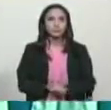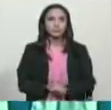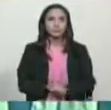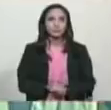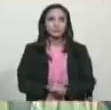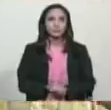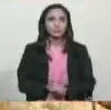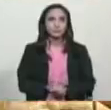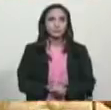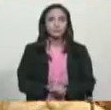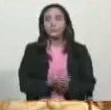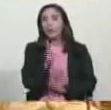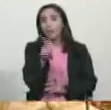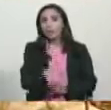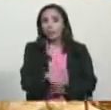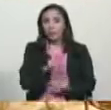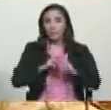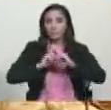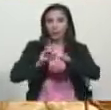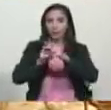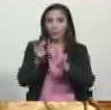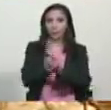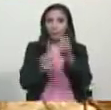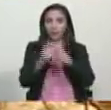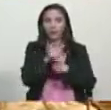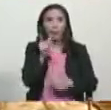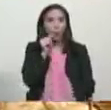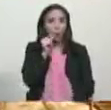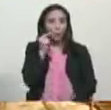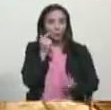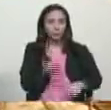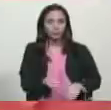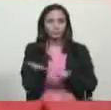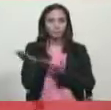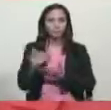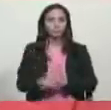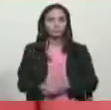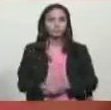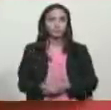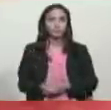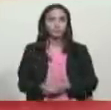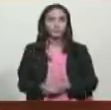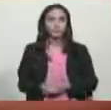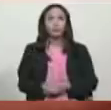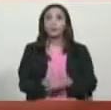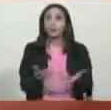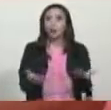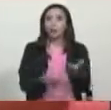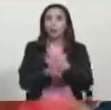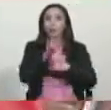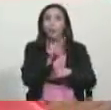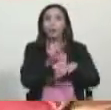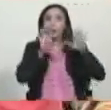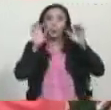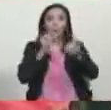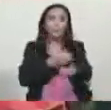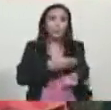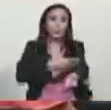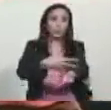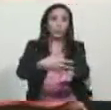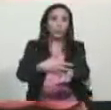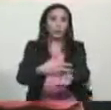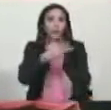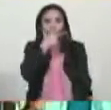También el crédito a Juan Rojas. Juan Rojas, que va a tener un crédito por 29 millones de